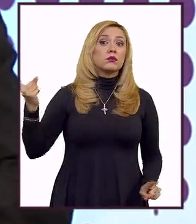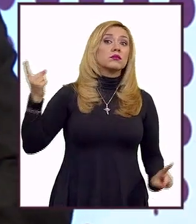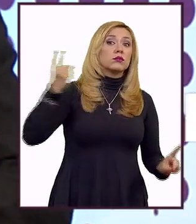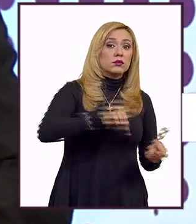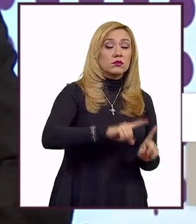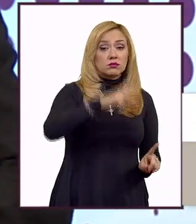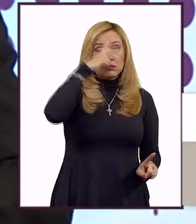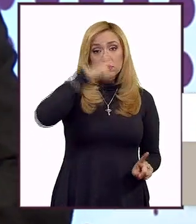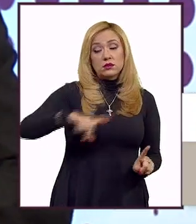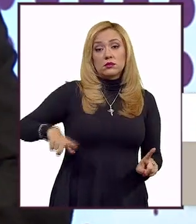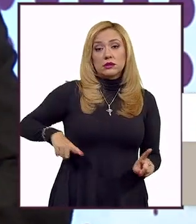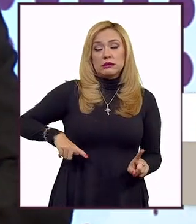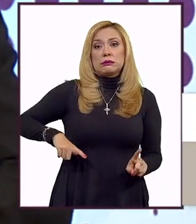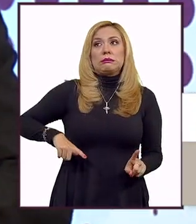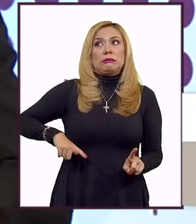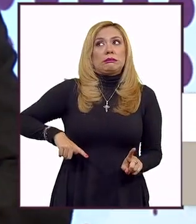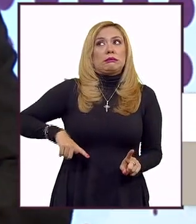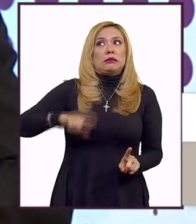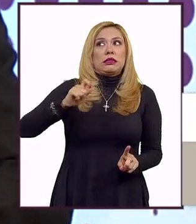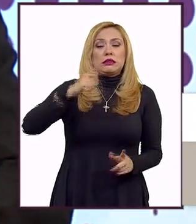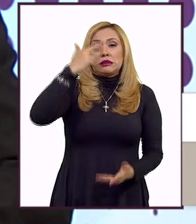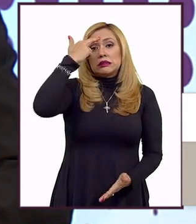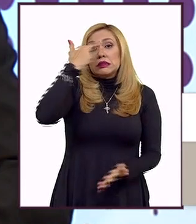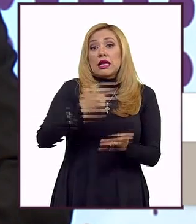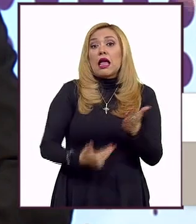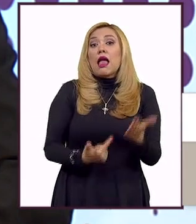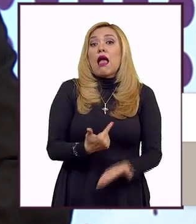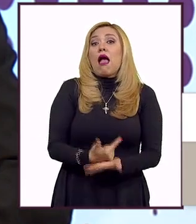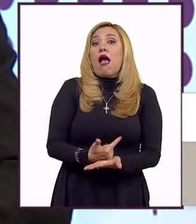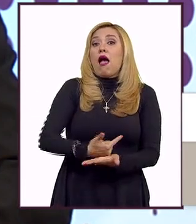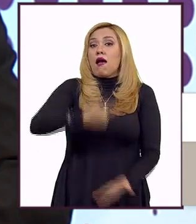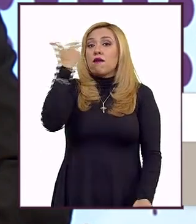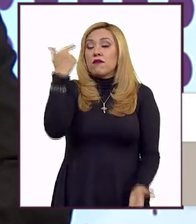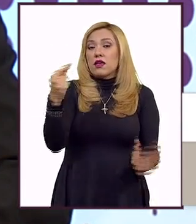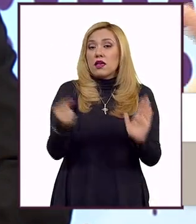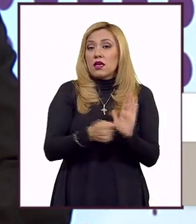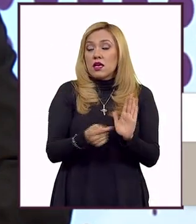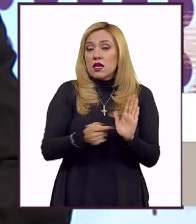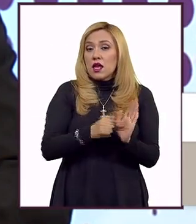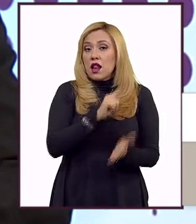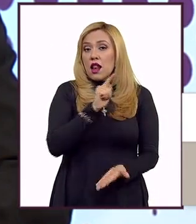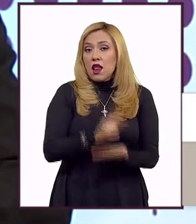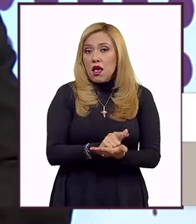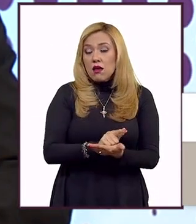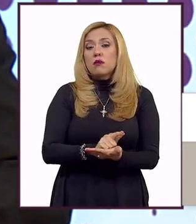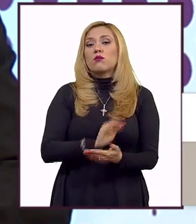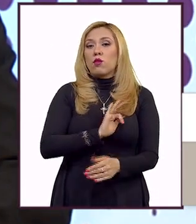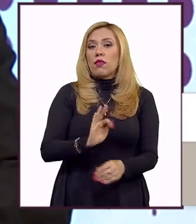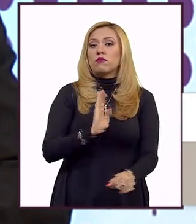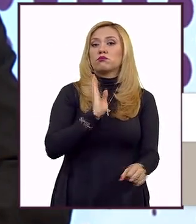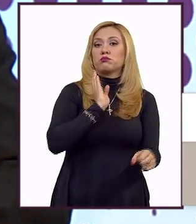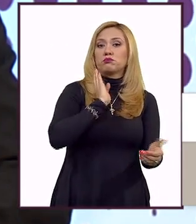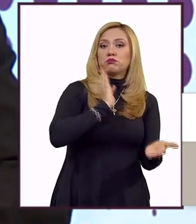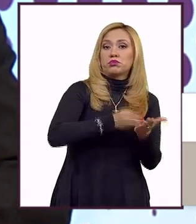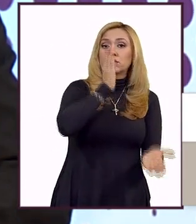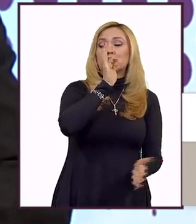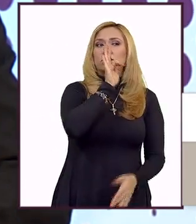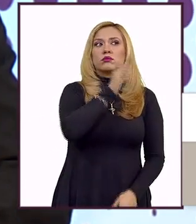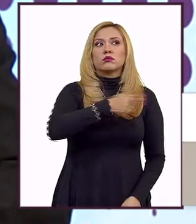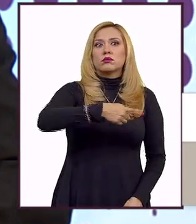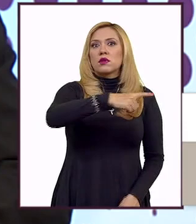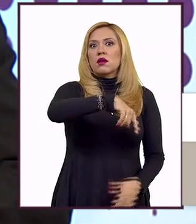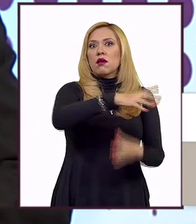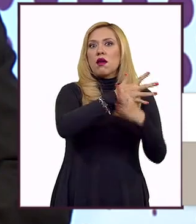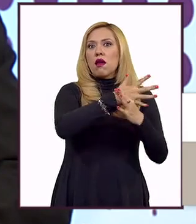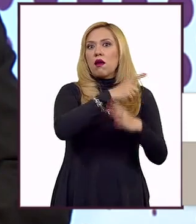a reconocerlo también como un delito, es decir, como una conducta sancionable cuando es cometida por servidores públicos. Esto es